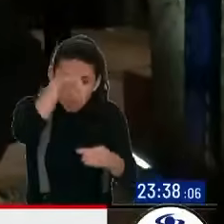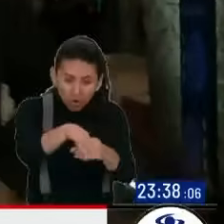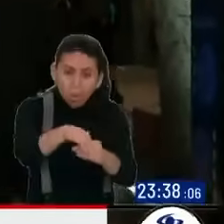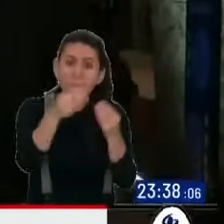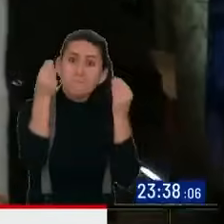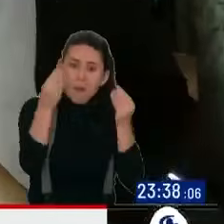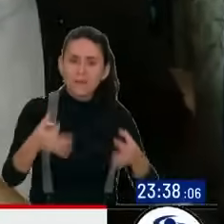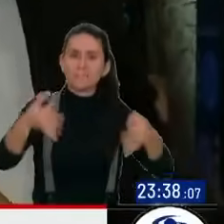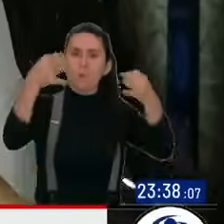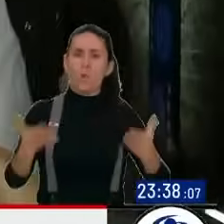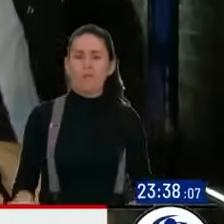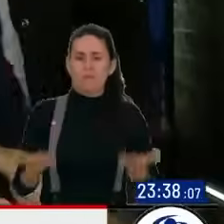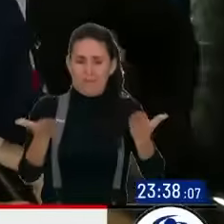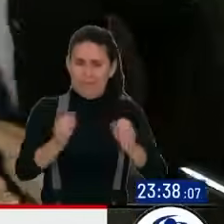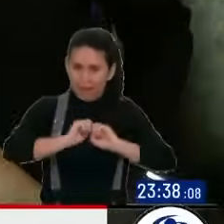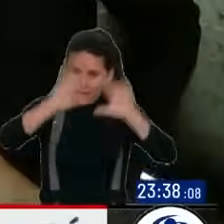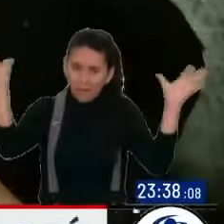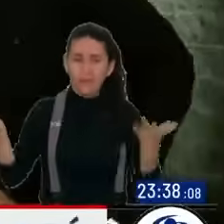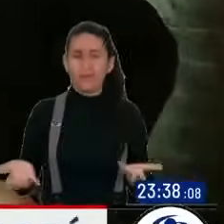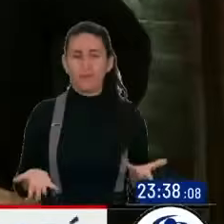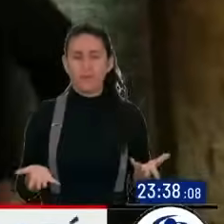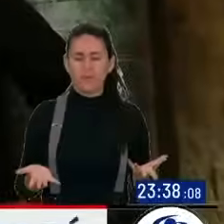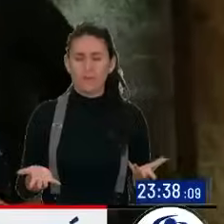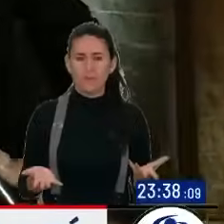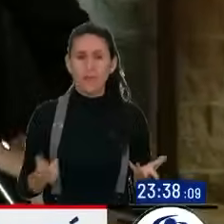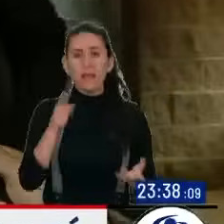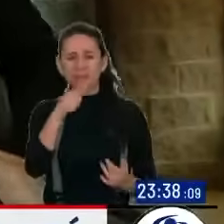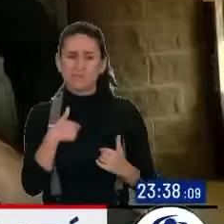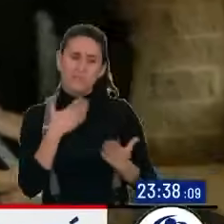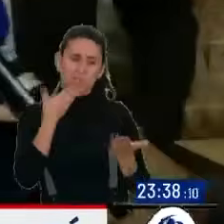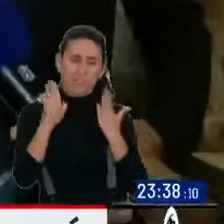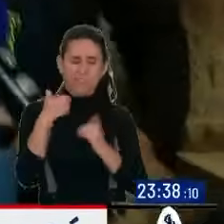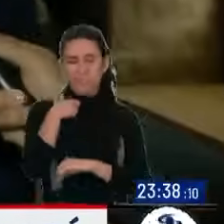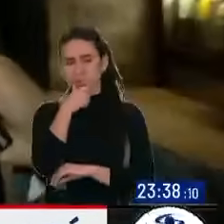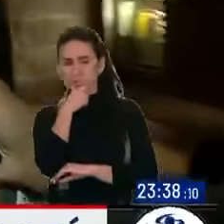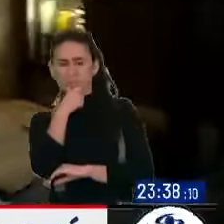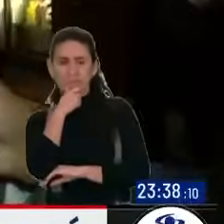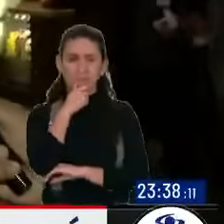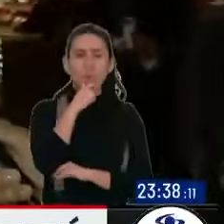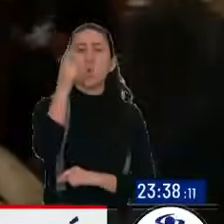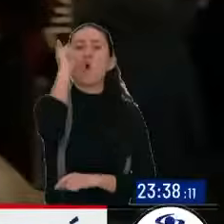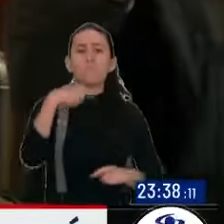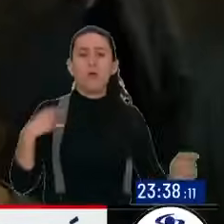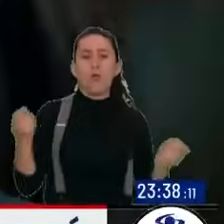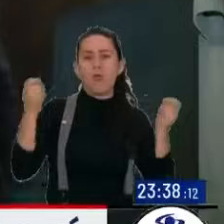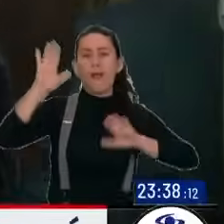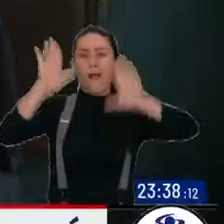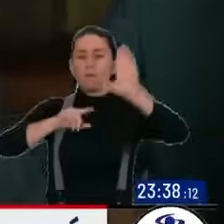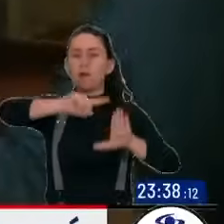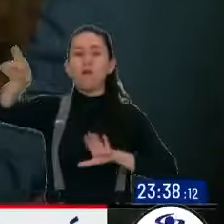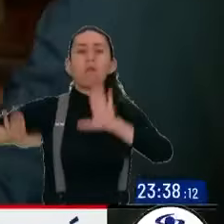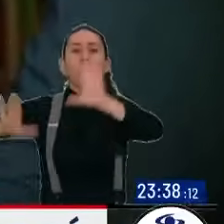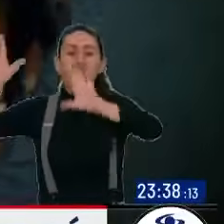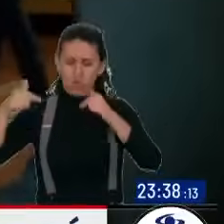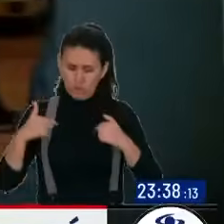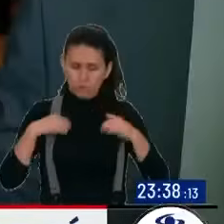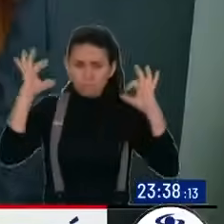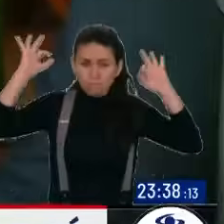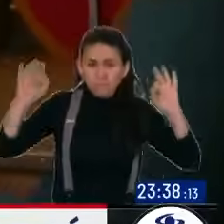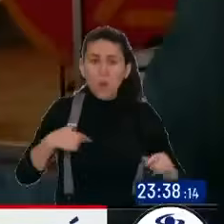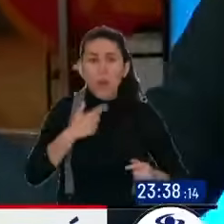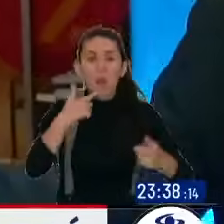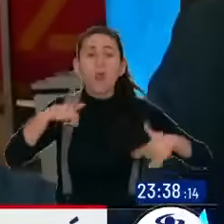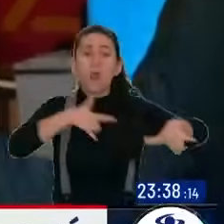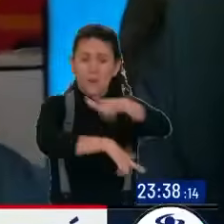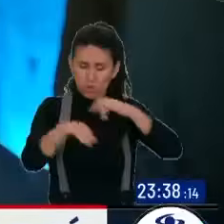seguridad definitivamente, eso es lo que tenemos que hacer. Ese escepticismo es producto de los politiqueros, de los otros candidatos. Yo no vengo de la politiquería, vengo del mundo